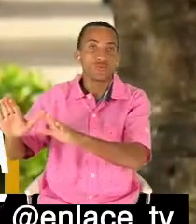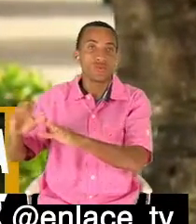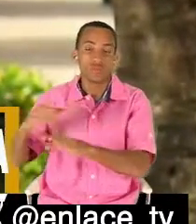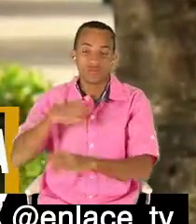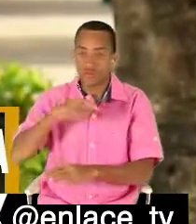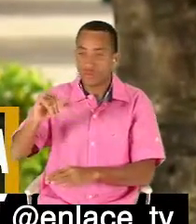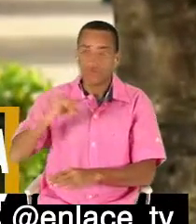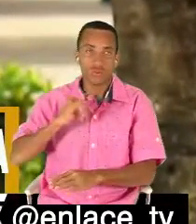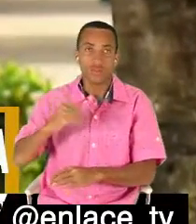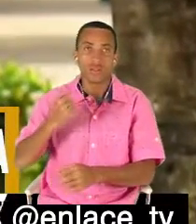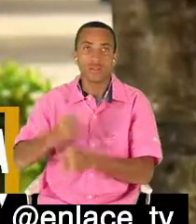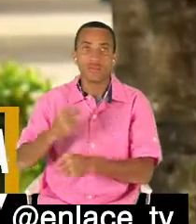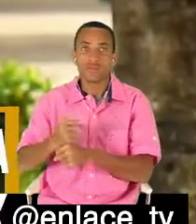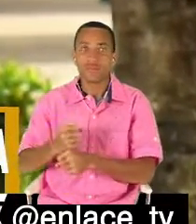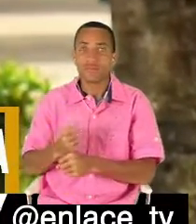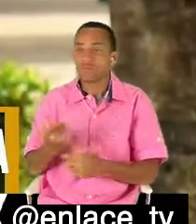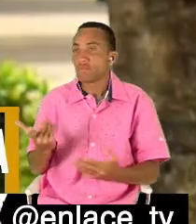y que ellos no tienen